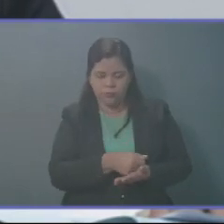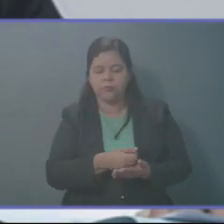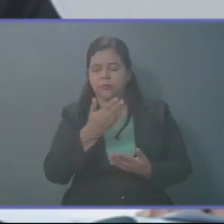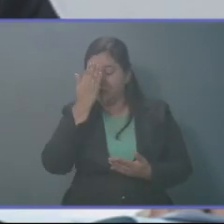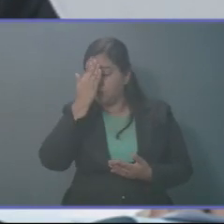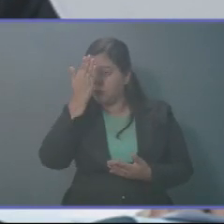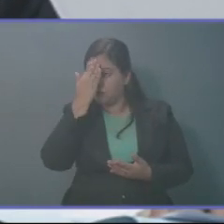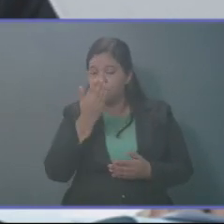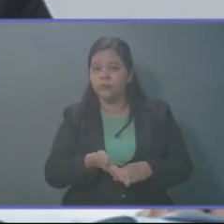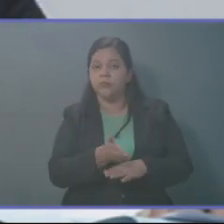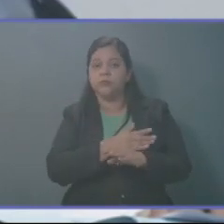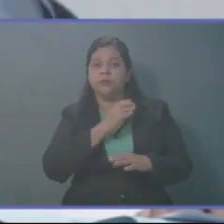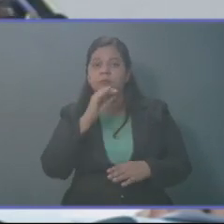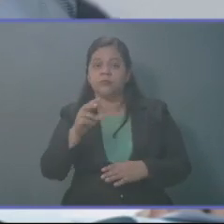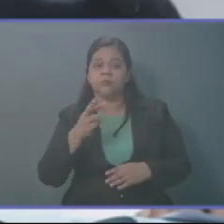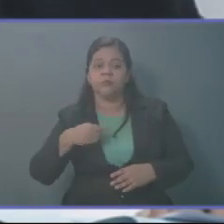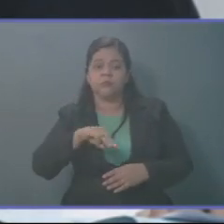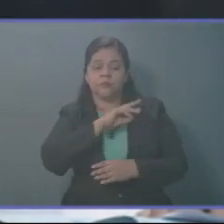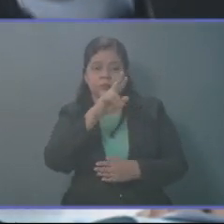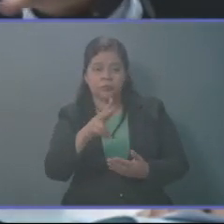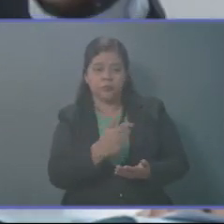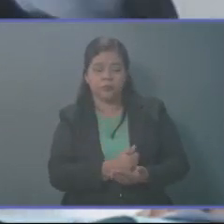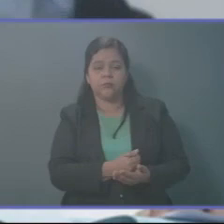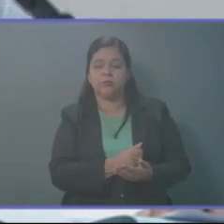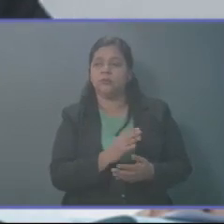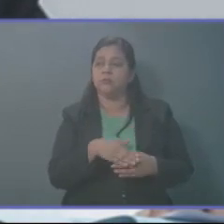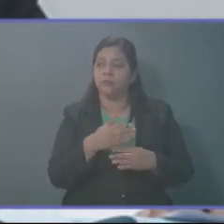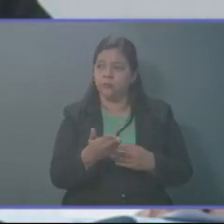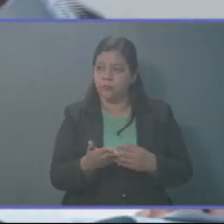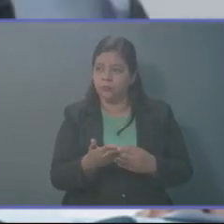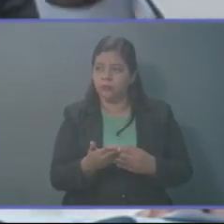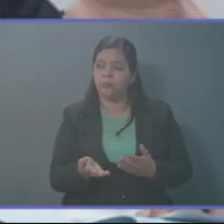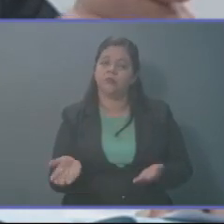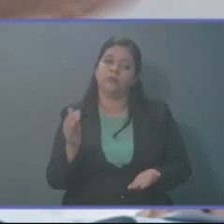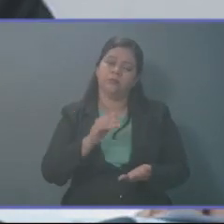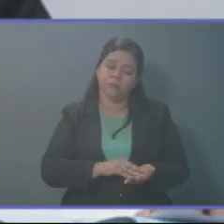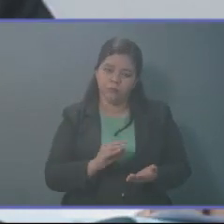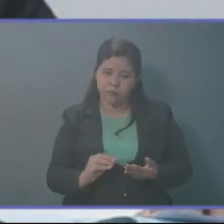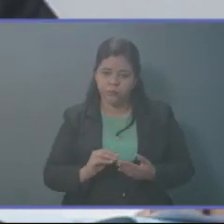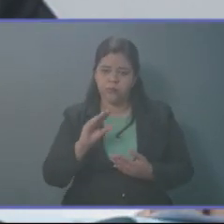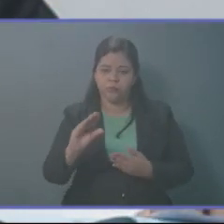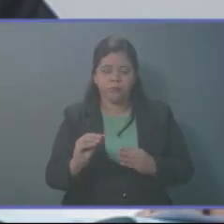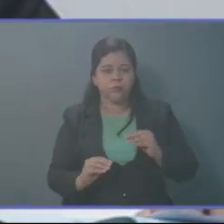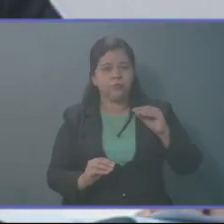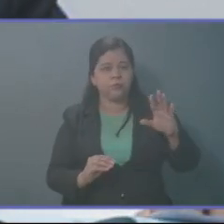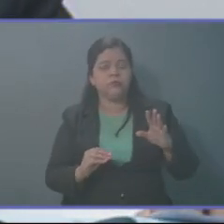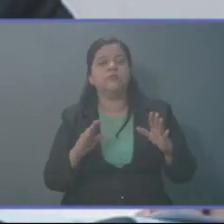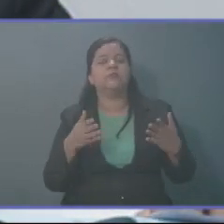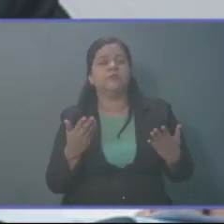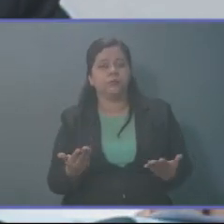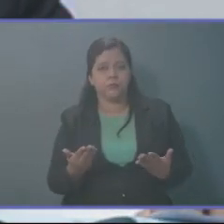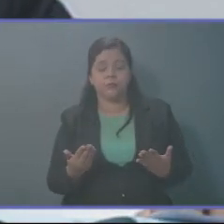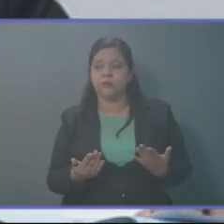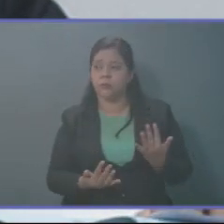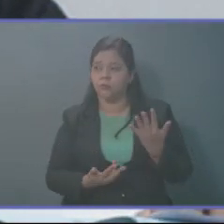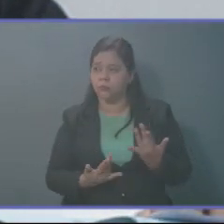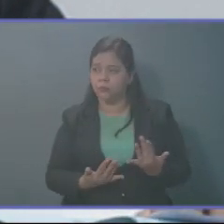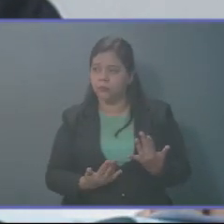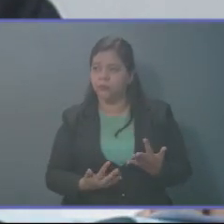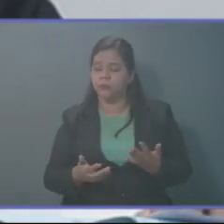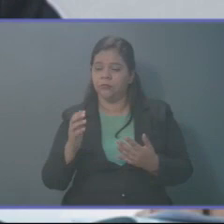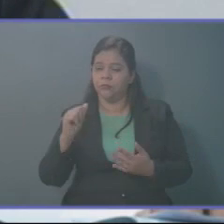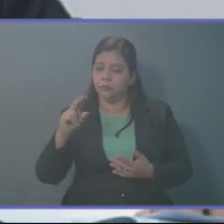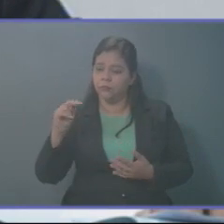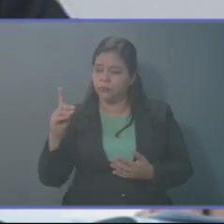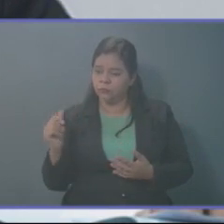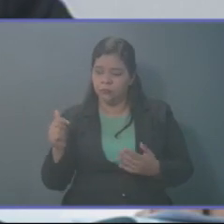lo que dijo el ministro de Hacienda, que ese dinero se va a tener que regresar de nuevo al gobierno mientras ANDA no